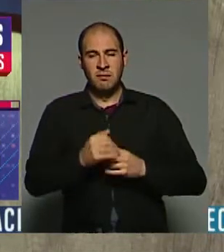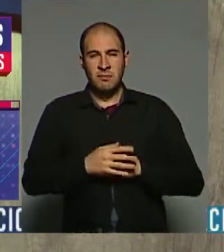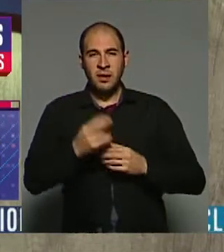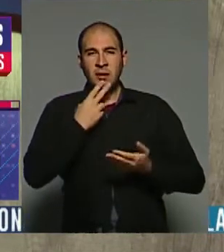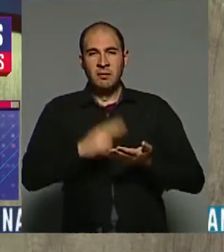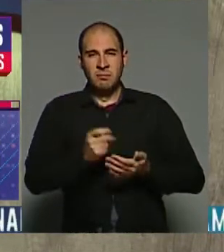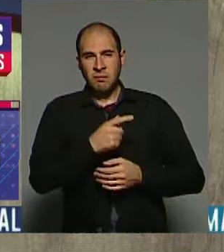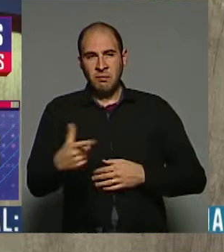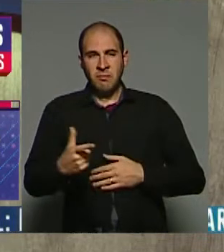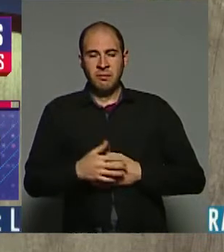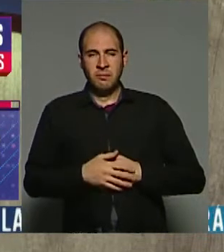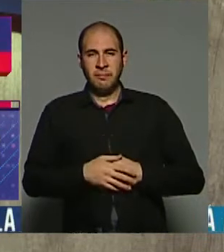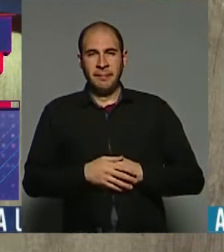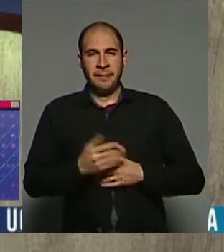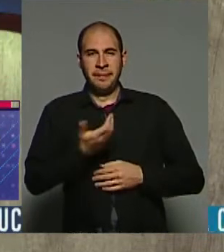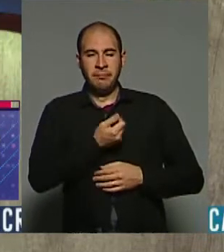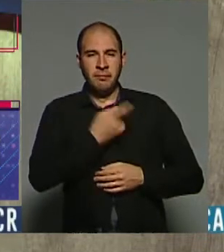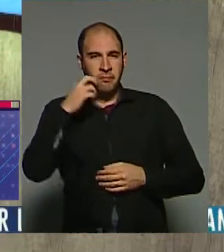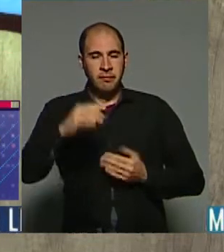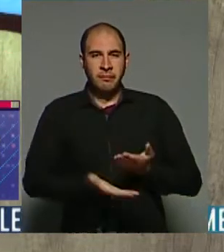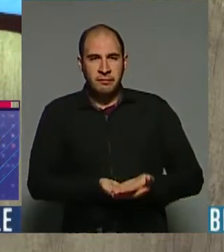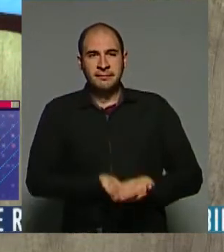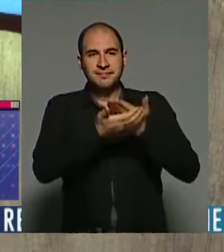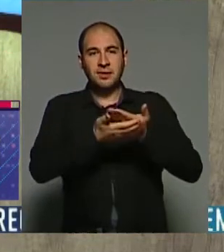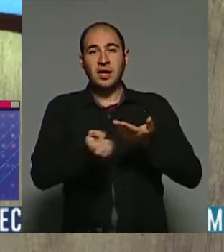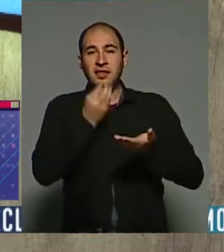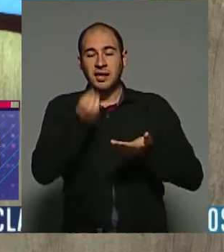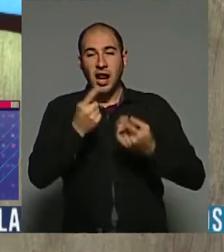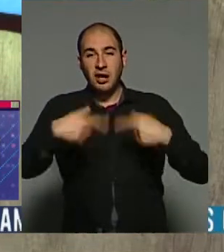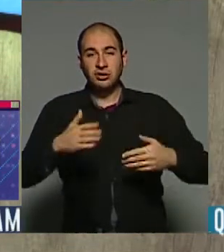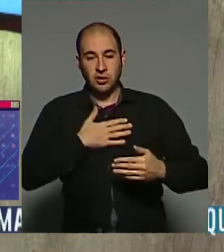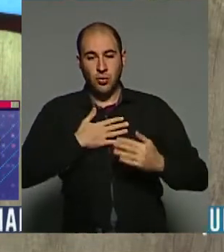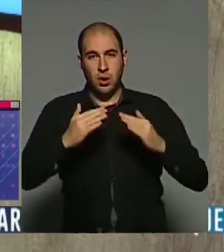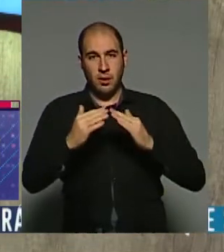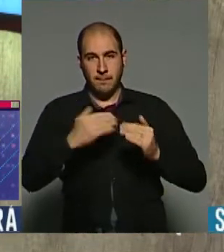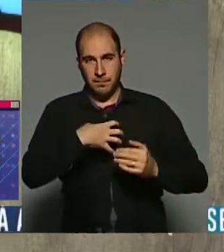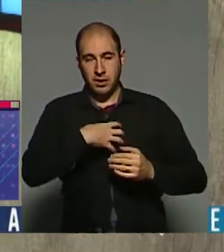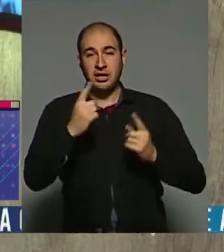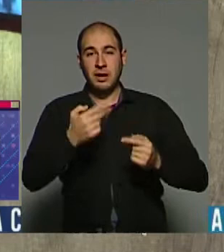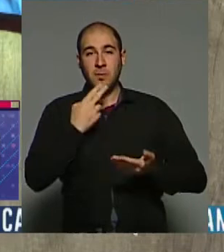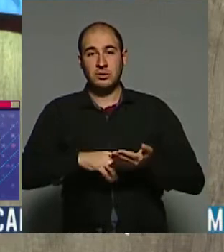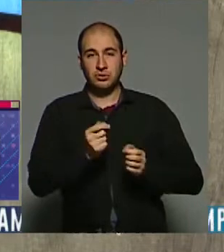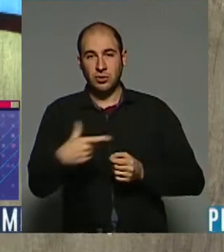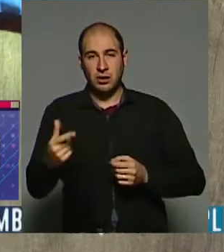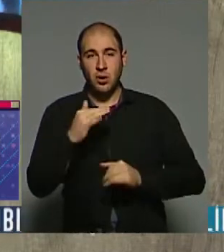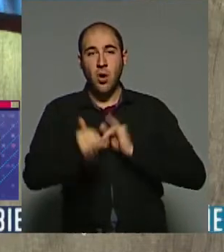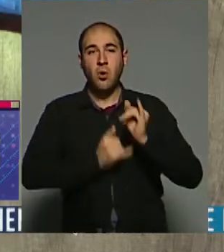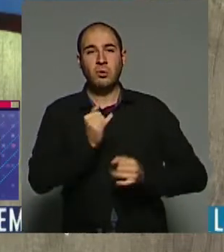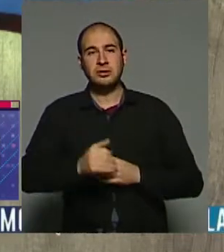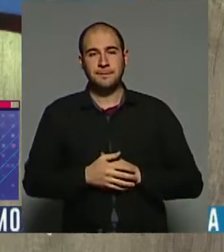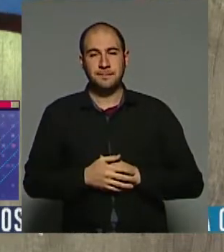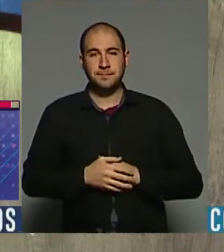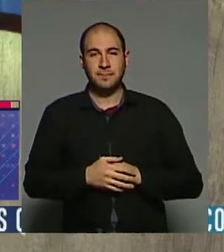las ganancias. Efectivamente, la AFIP elevó el piso para declarar bienes personales y también el impuesto a las ganancias. Hablamos